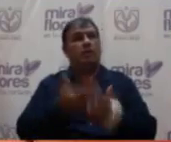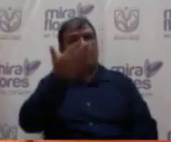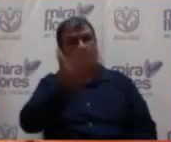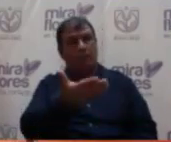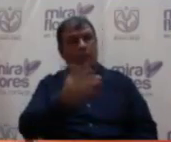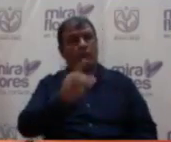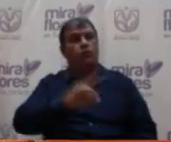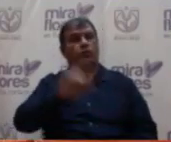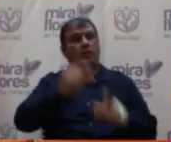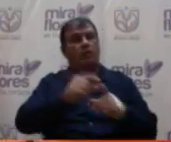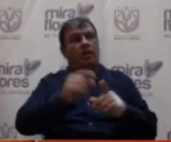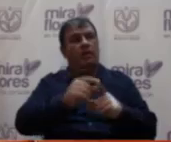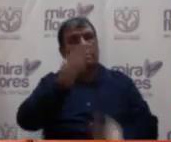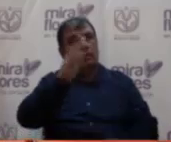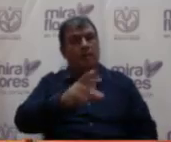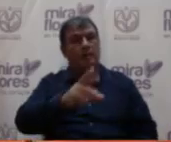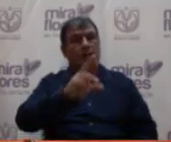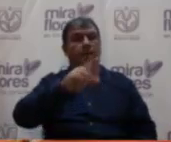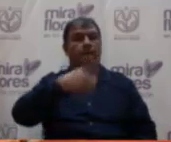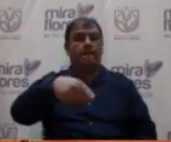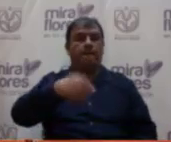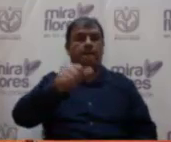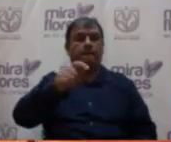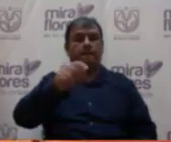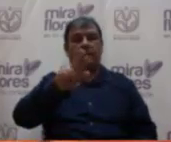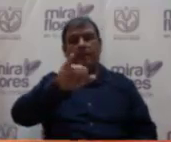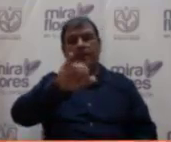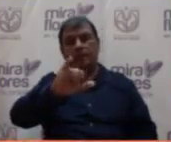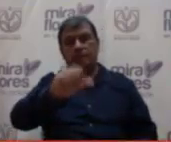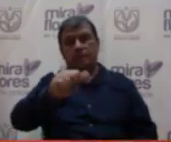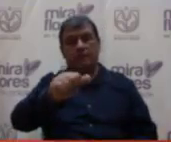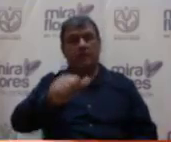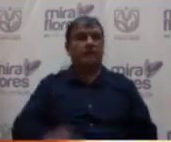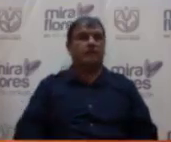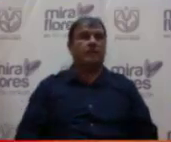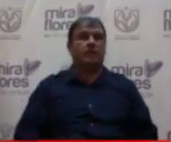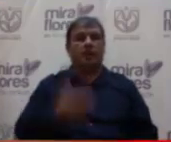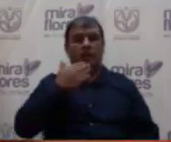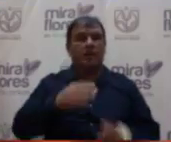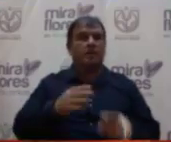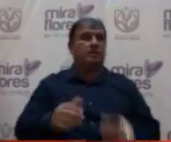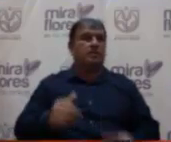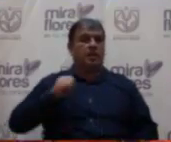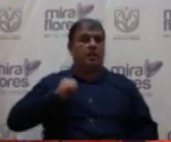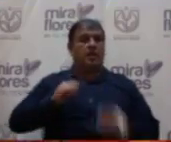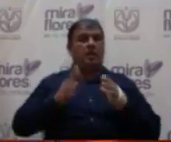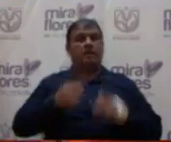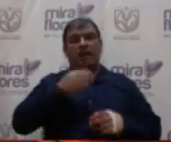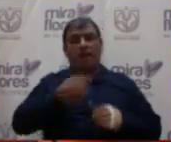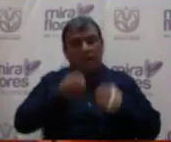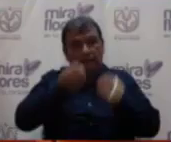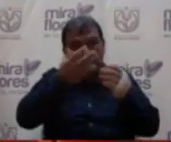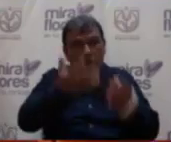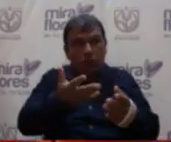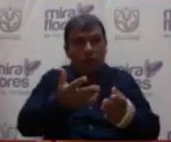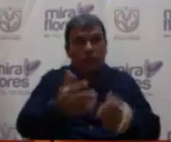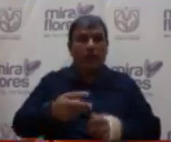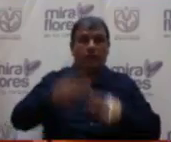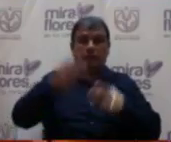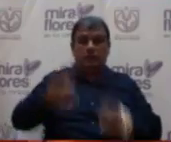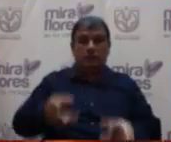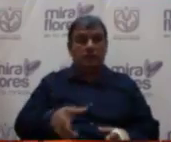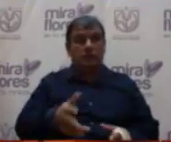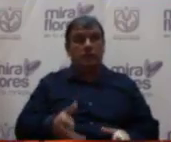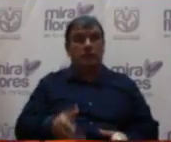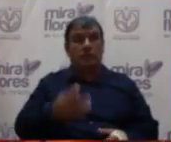Le damos el uso de la palabra a la regidora Patricia del Río de Olavide. Gracias, señor alcalde. Simplemente para informarle a los vecinos,